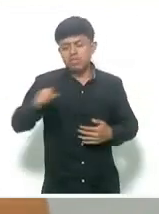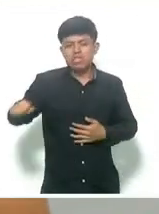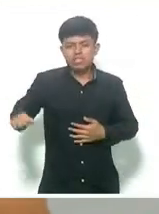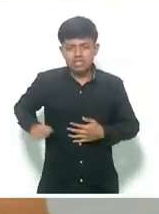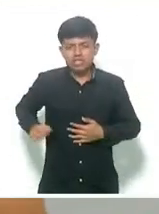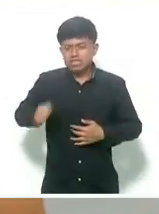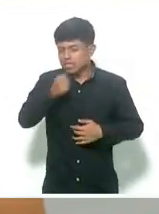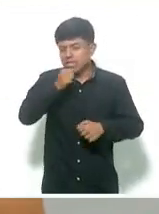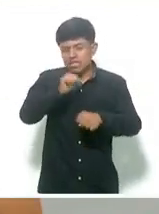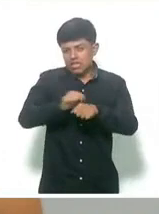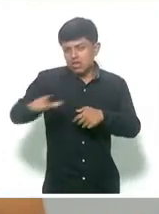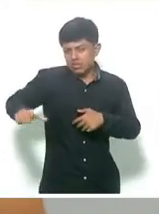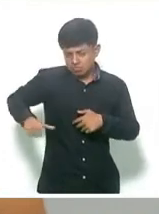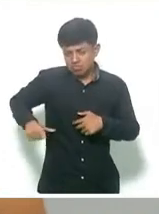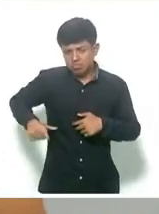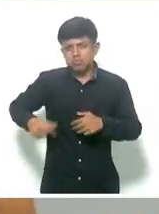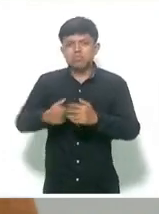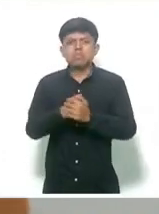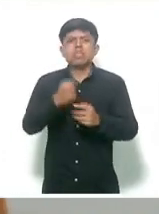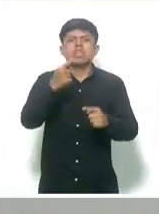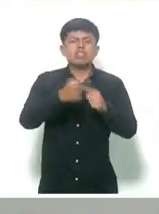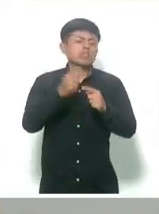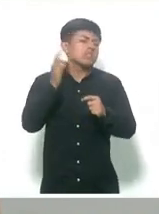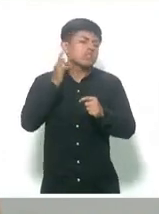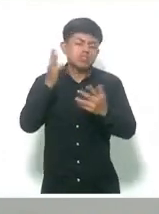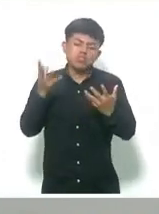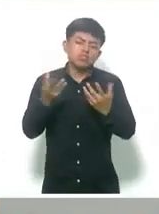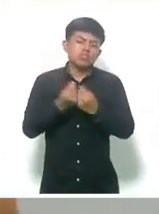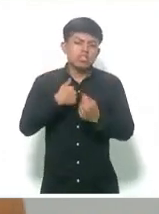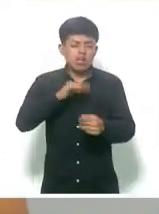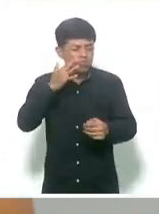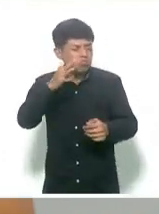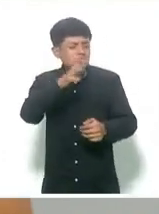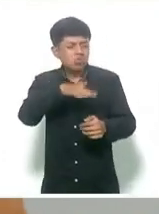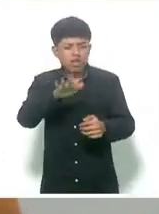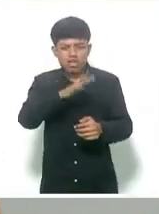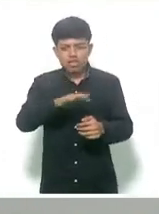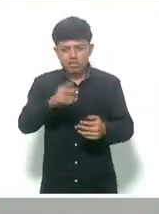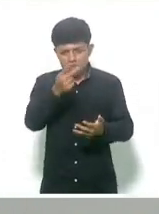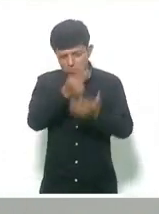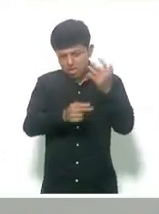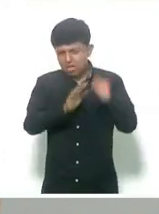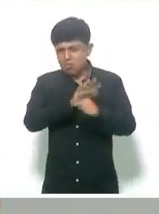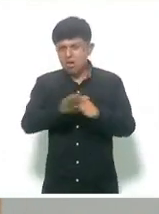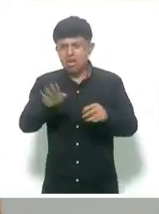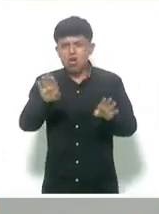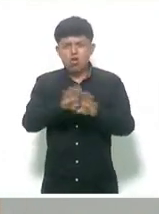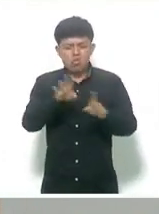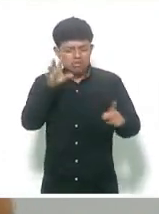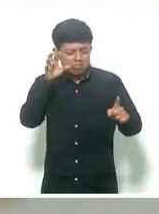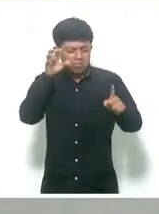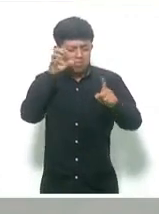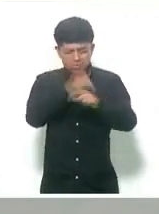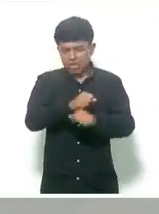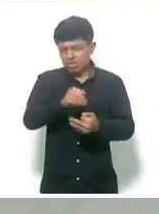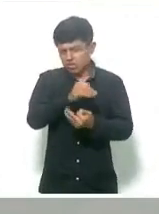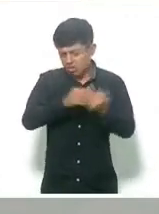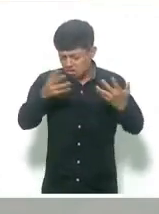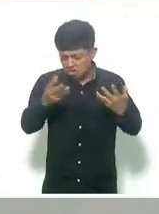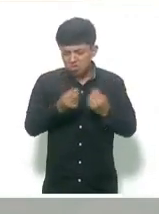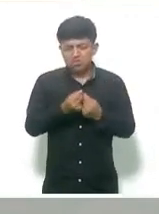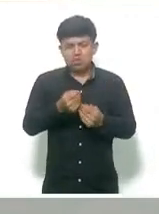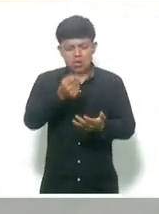gran apoyo que hemos tenido por parte de la fiscalía el de gobierno hemos buscado una estrategia integral que golpeos en todos los sentidos en la parte